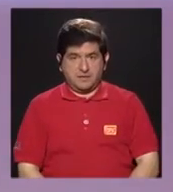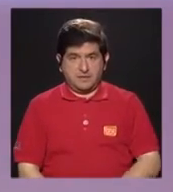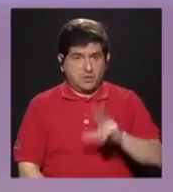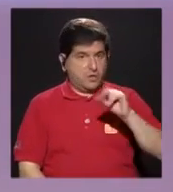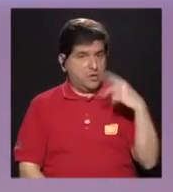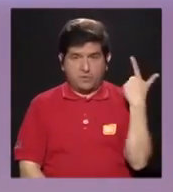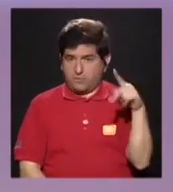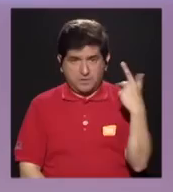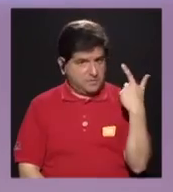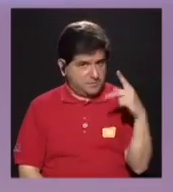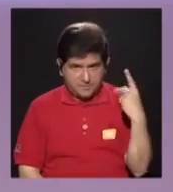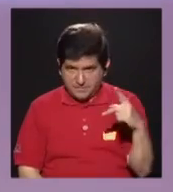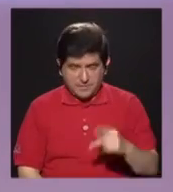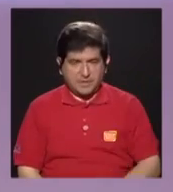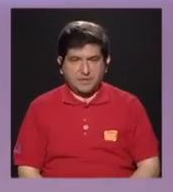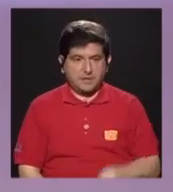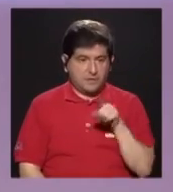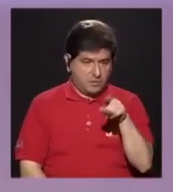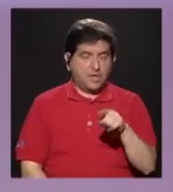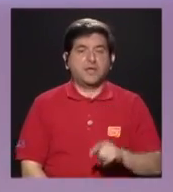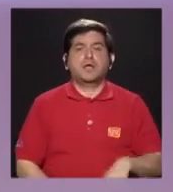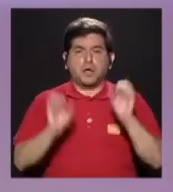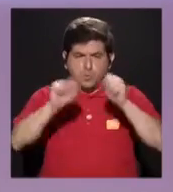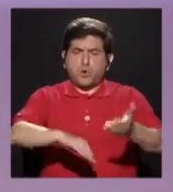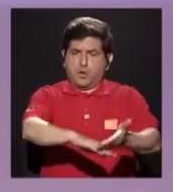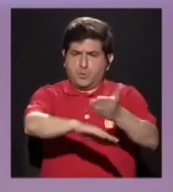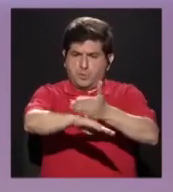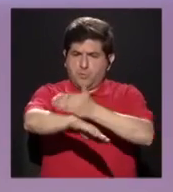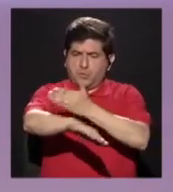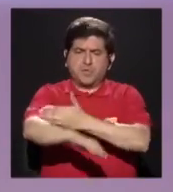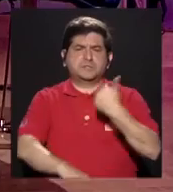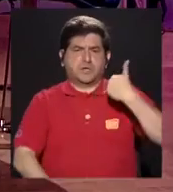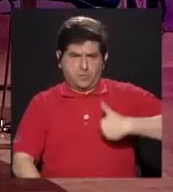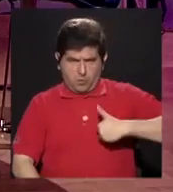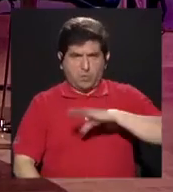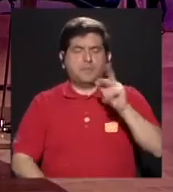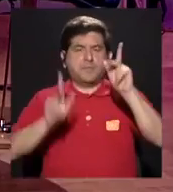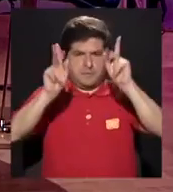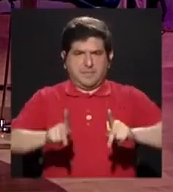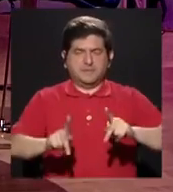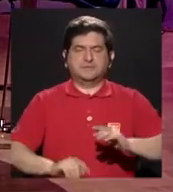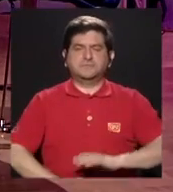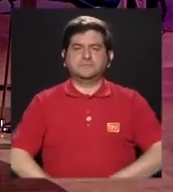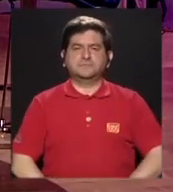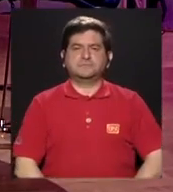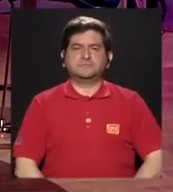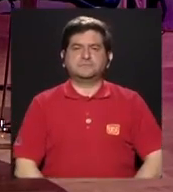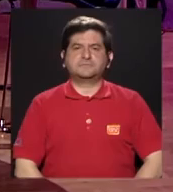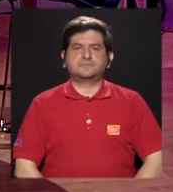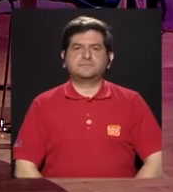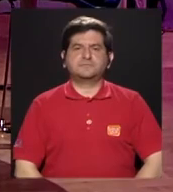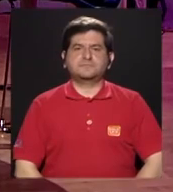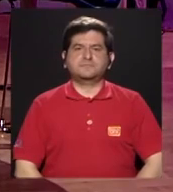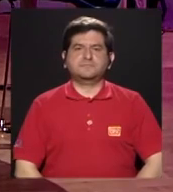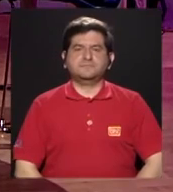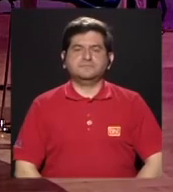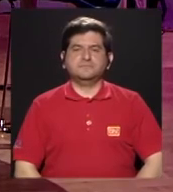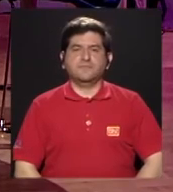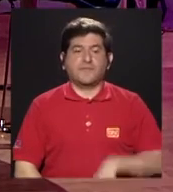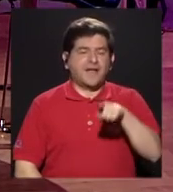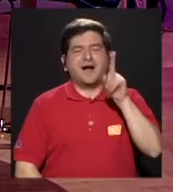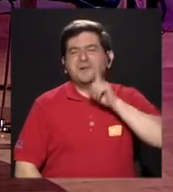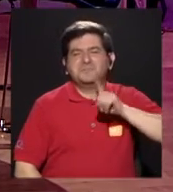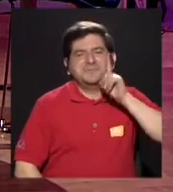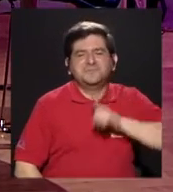no es amenazante sino más bien es algo por lo que pueden crecer como hombres como personas y entonces es ese